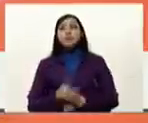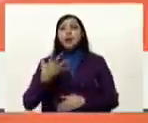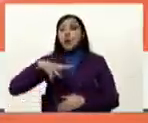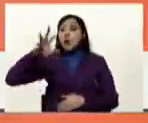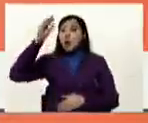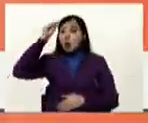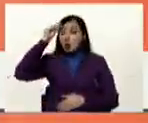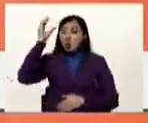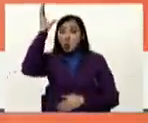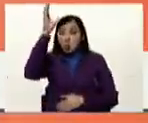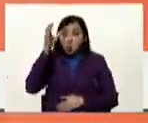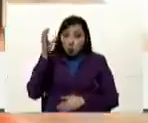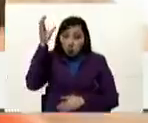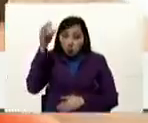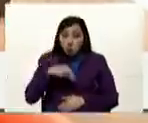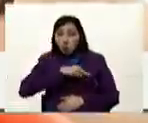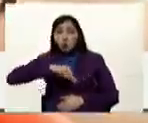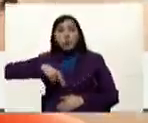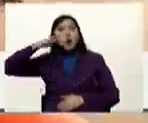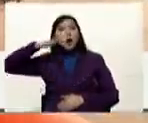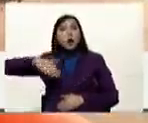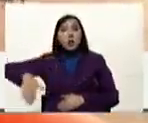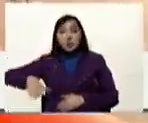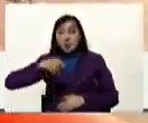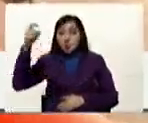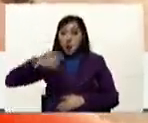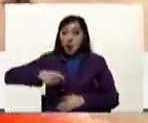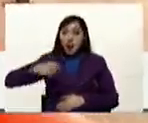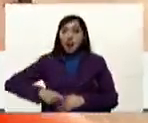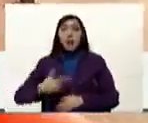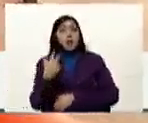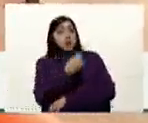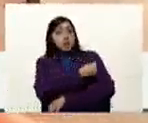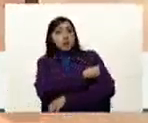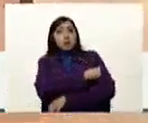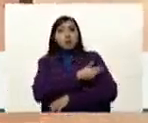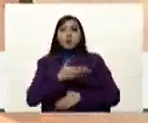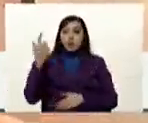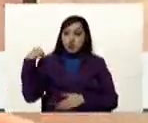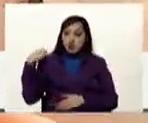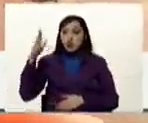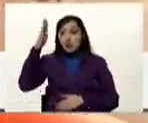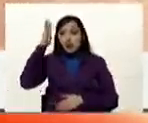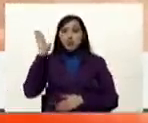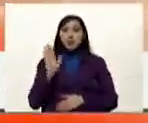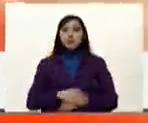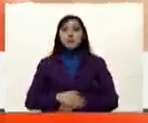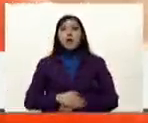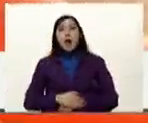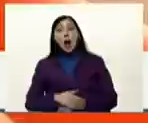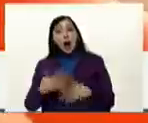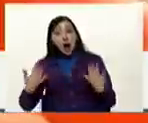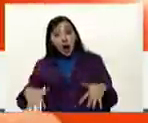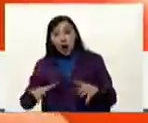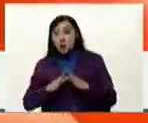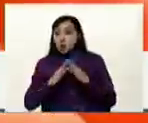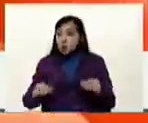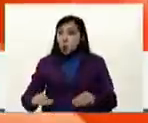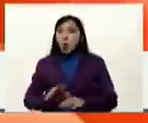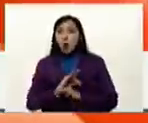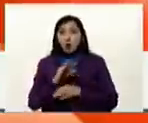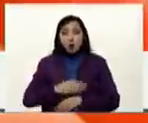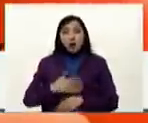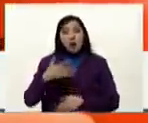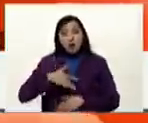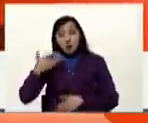en la conciencia de nuestro pueblo de la necesidad de la vacunación, de estar alerta ante cualquier síntoma y